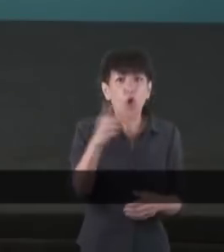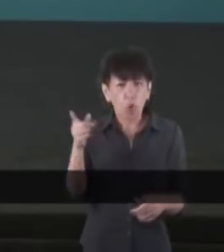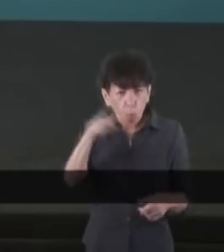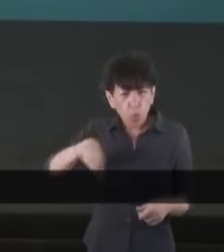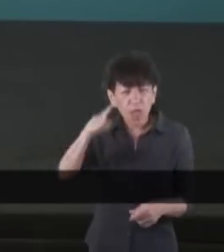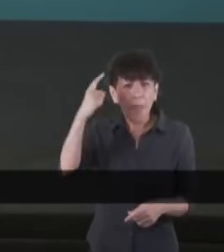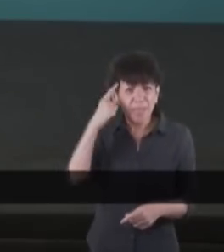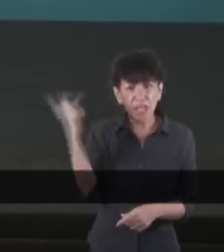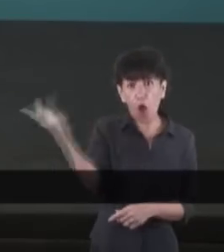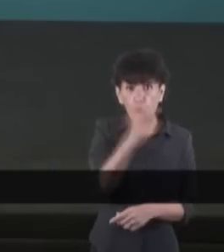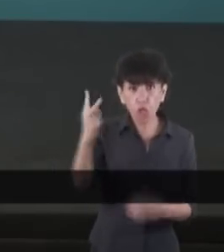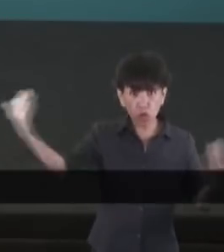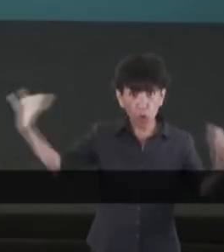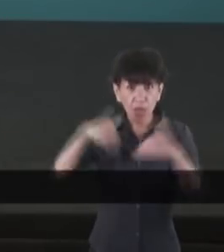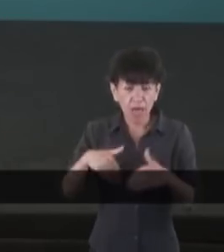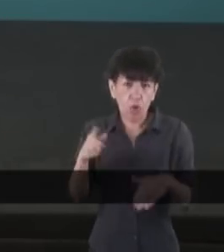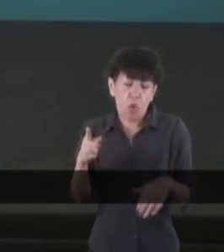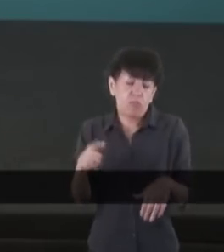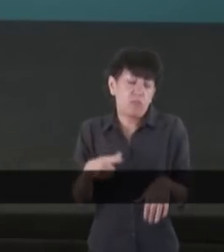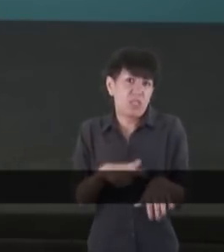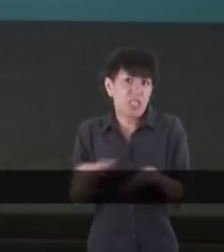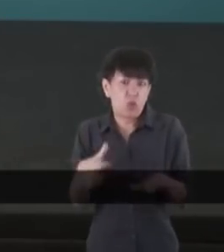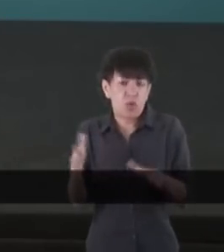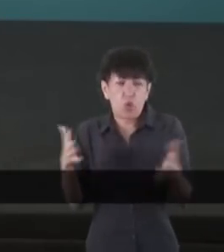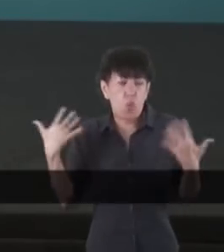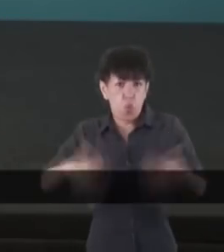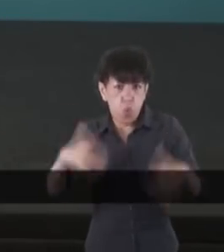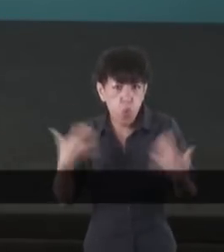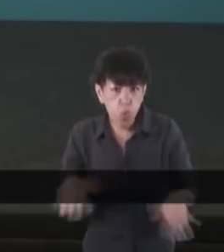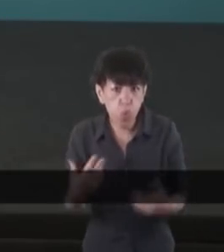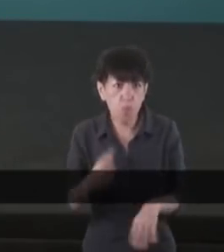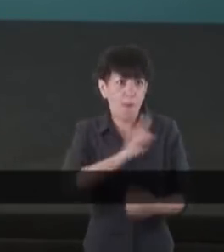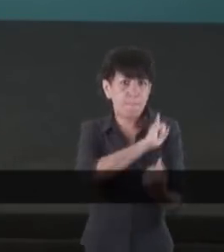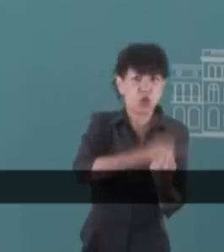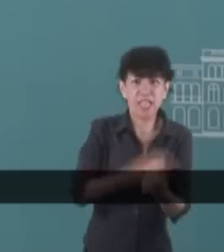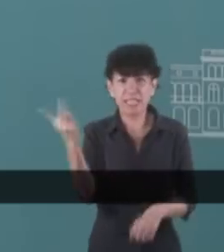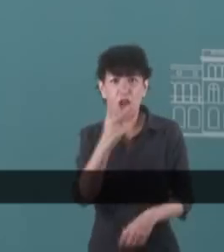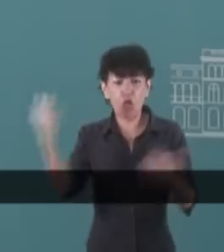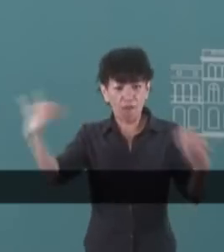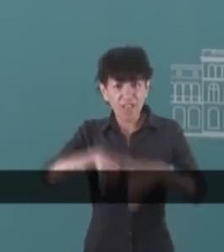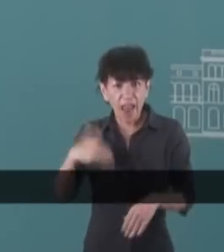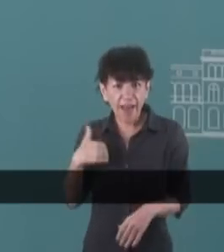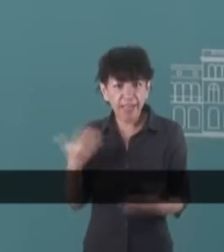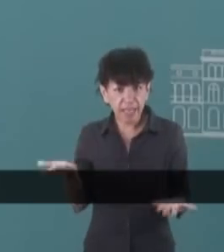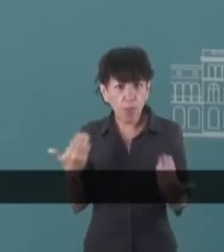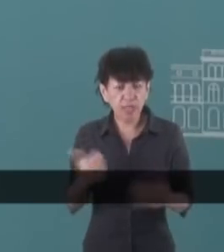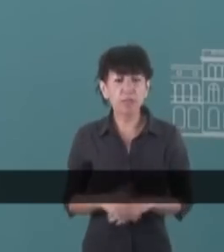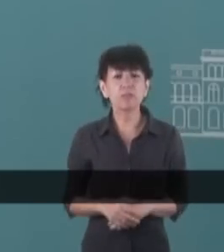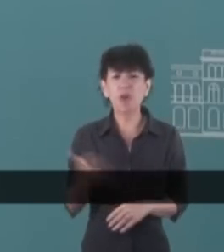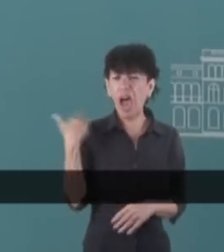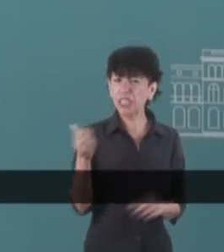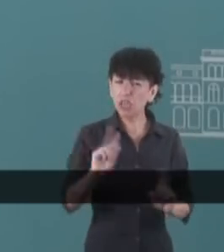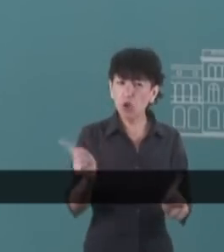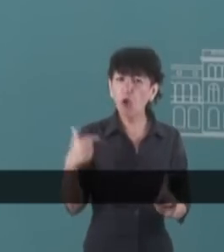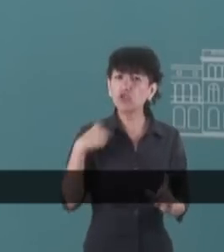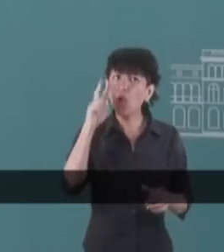hecho prácticamente inédito que vengan los dos presidentes de las dos potencias mundiales a la Argentina. Gracias. Gracias, Jaime. No creo que haya sido ayer. Yo lo vi en